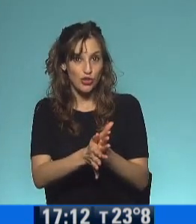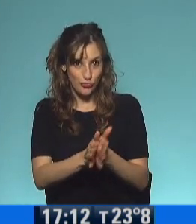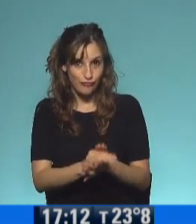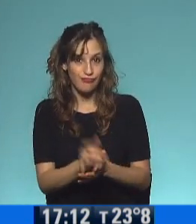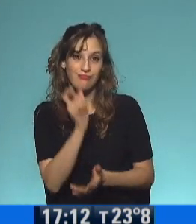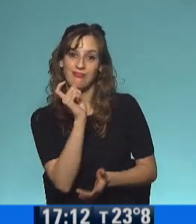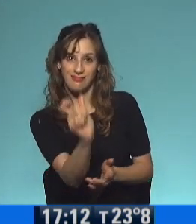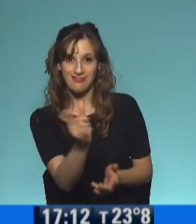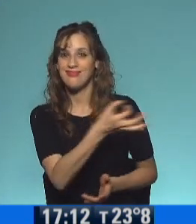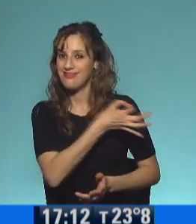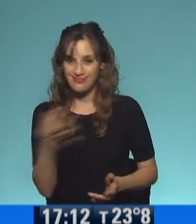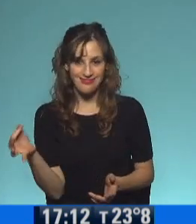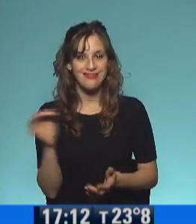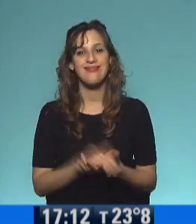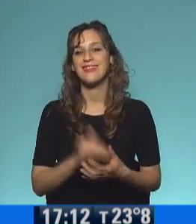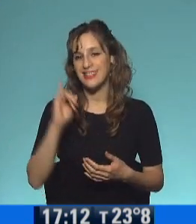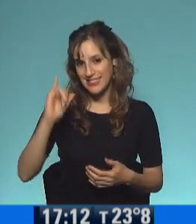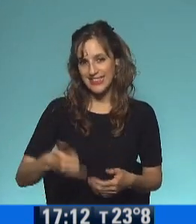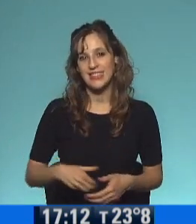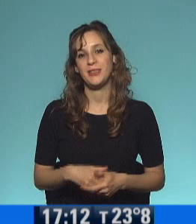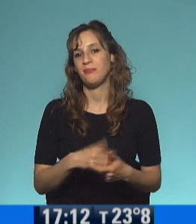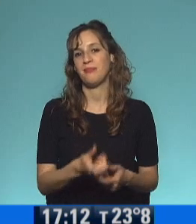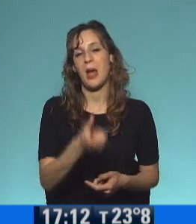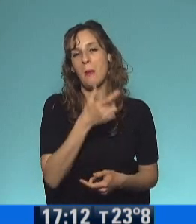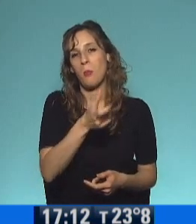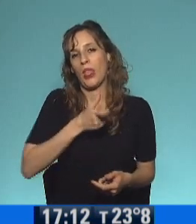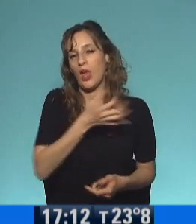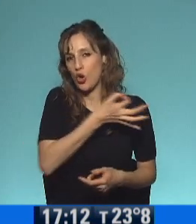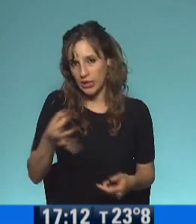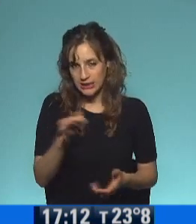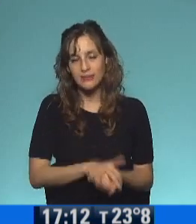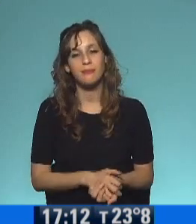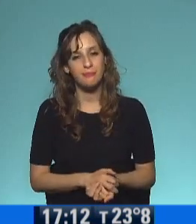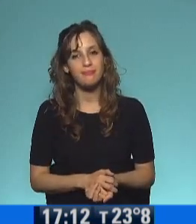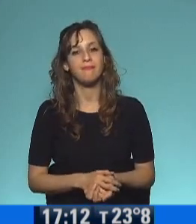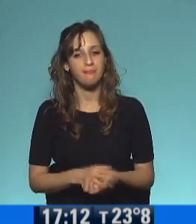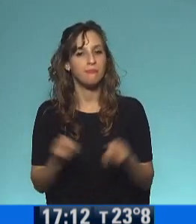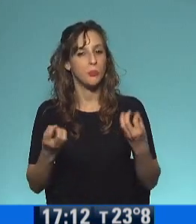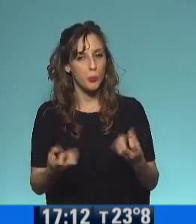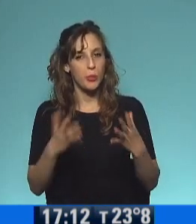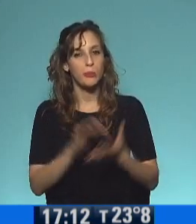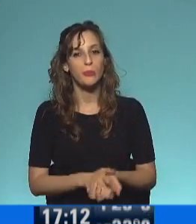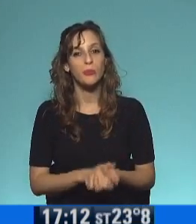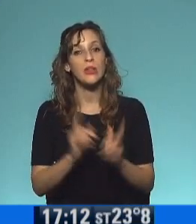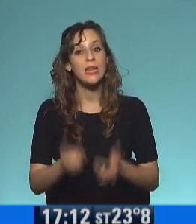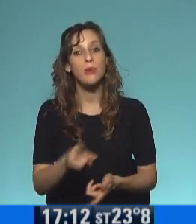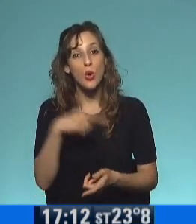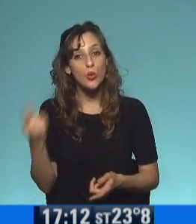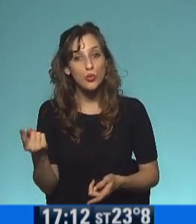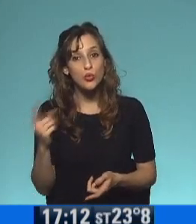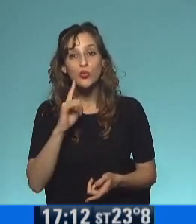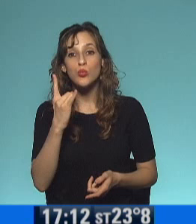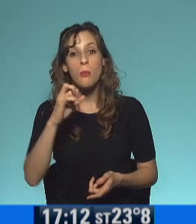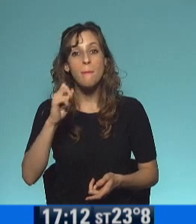respuesta correcta. Pero mira qué genio. La bota señala la respuesta correcta. Hace la escarapela. Y también tenemos acá a Tupac. Mirá